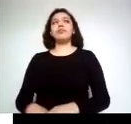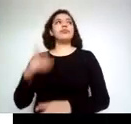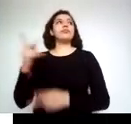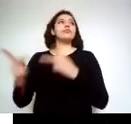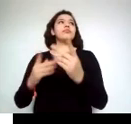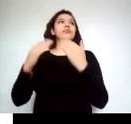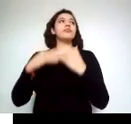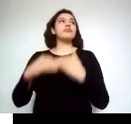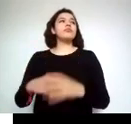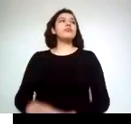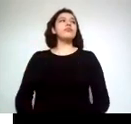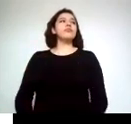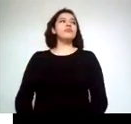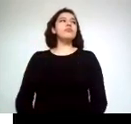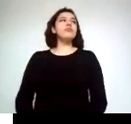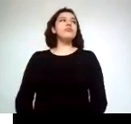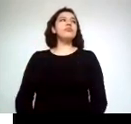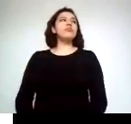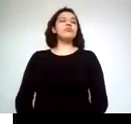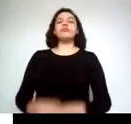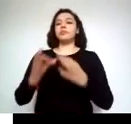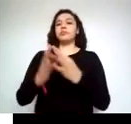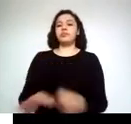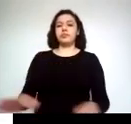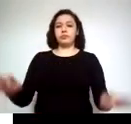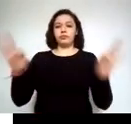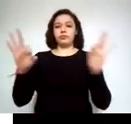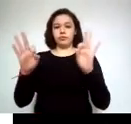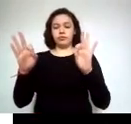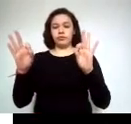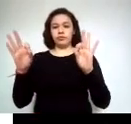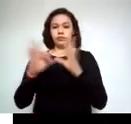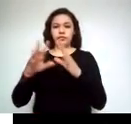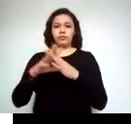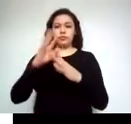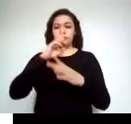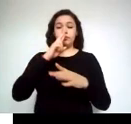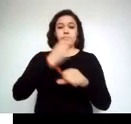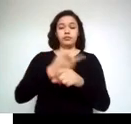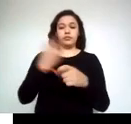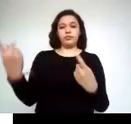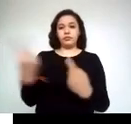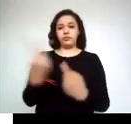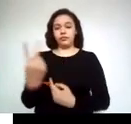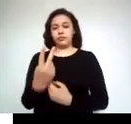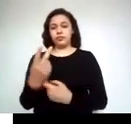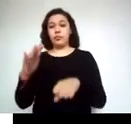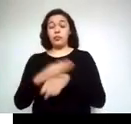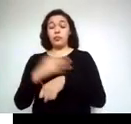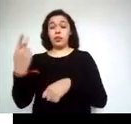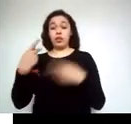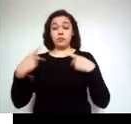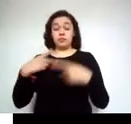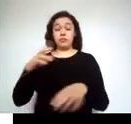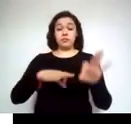claro. Es importante que se contextualicen las implicaciones y la corresponsabilidad del colaborador, porque a la par de que el empleador cumpla,